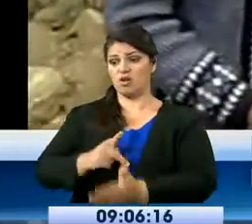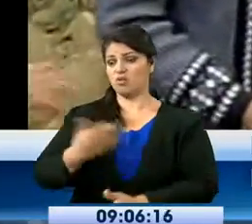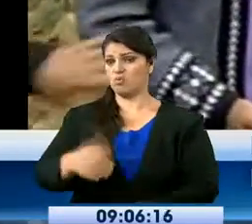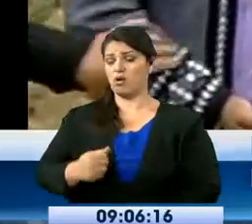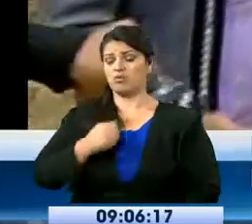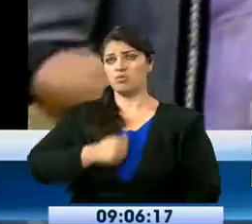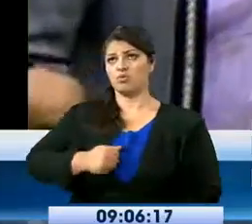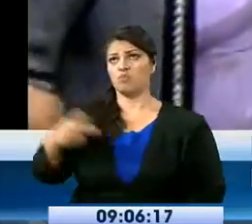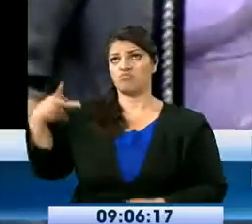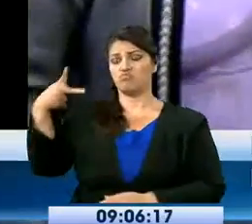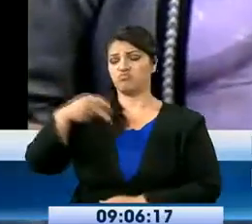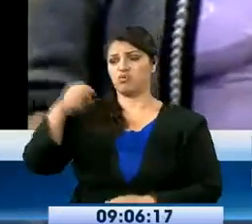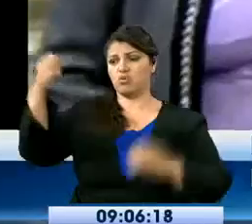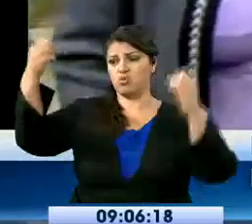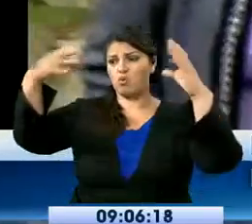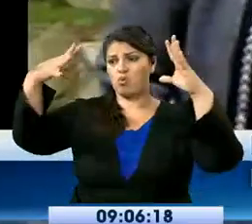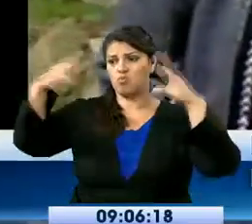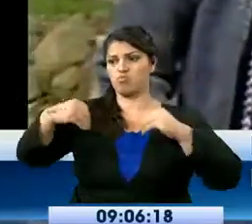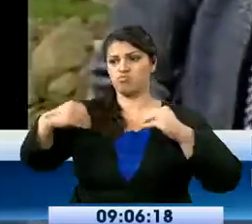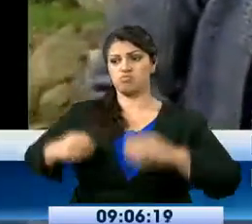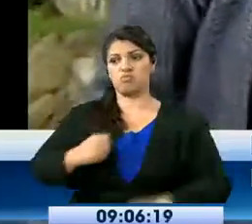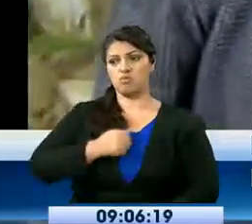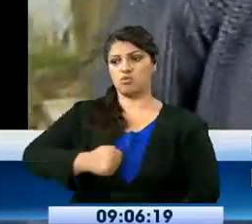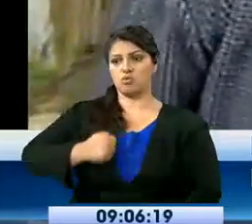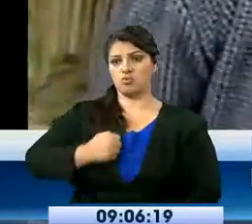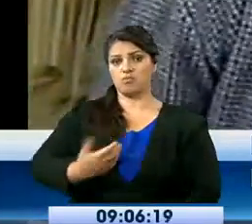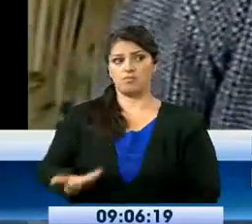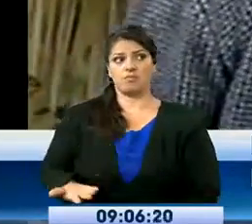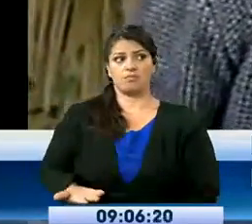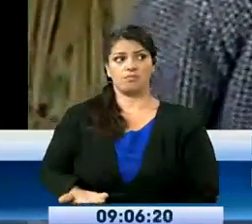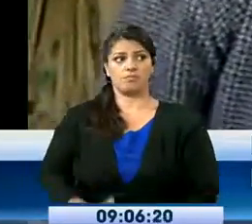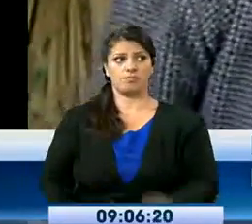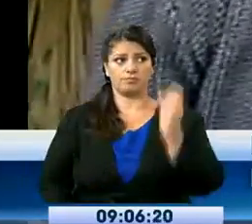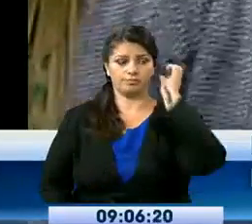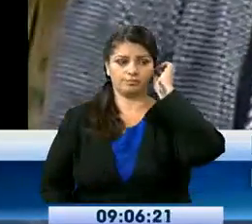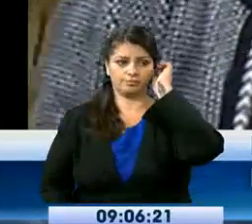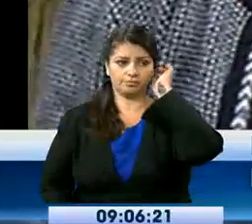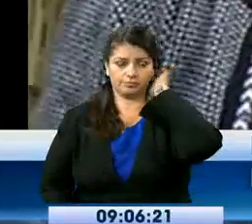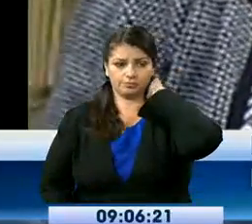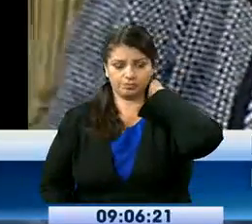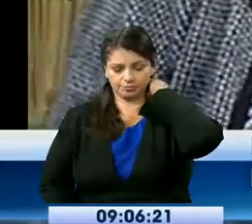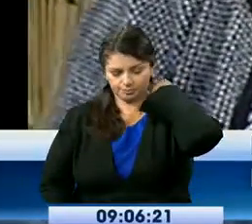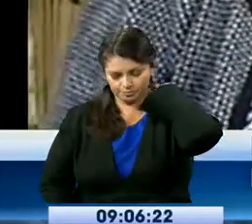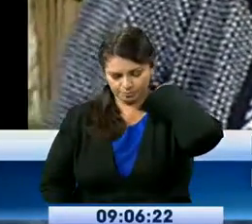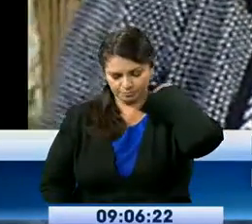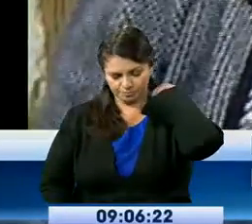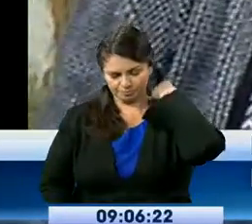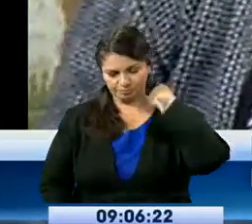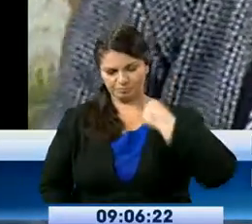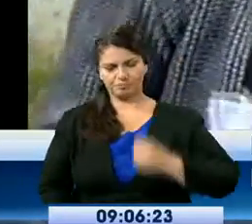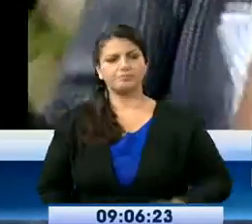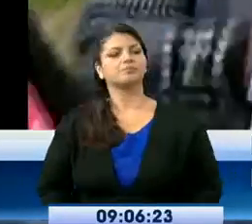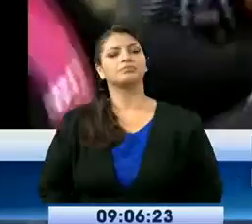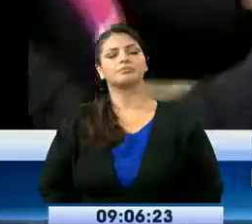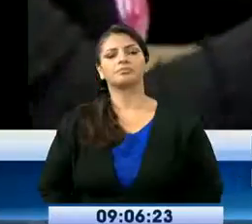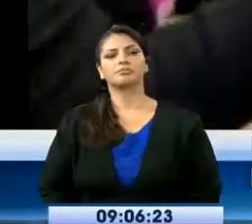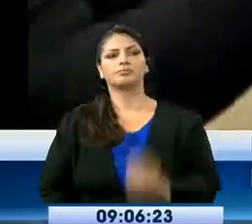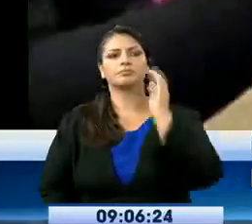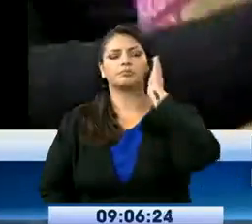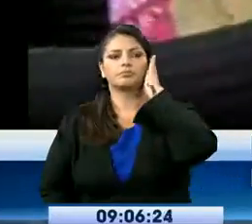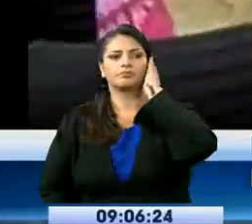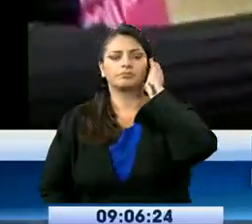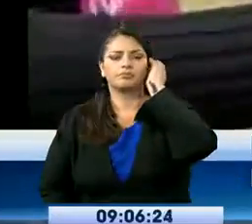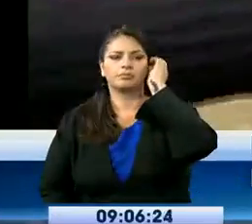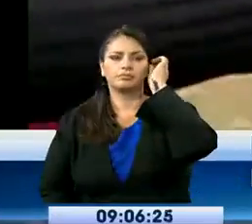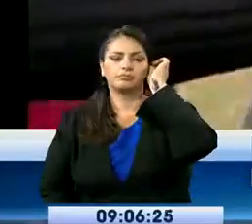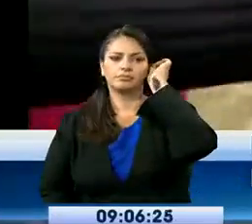¿Cómo puedo...? Imagínense. que es algo... Bueno, sí, es verdad. Le hago